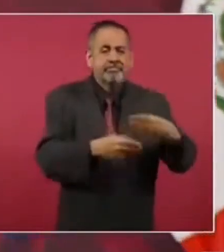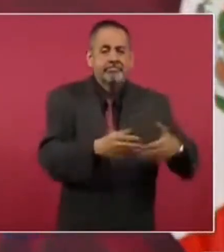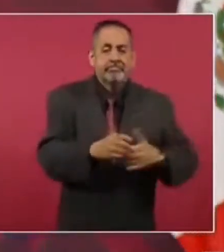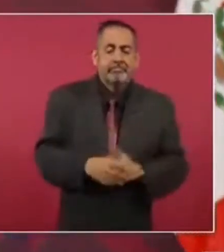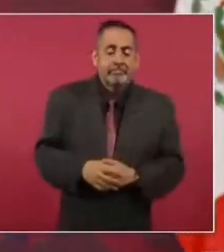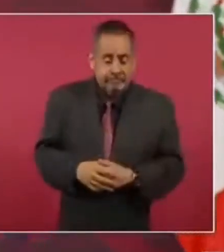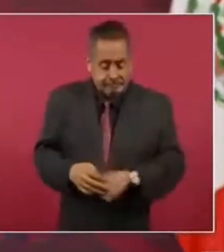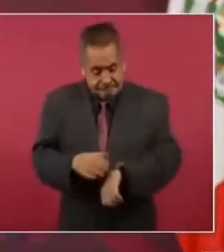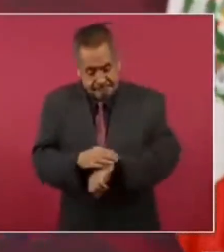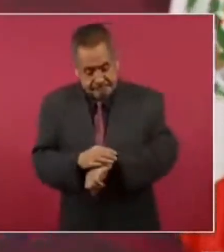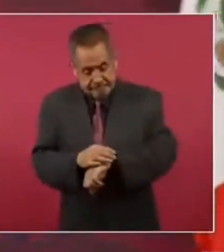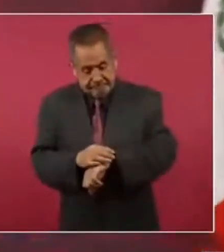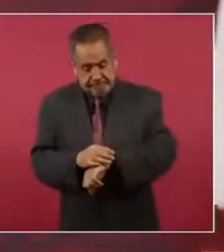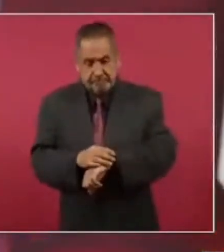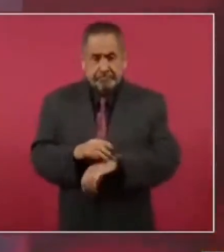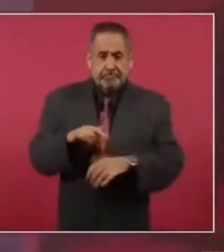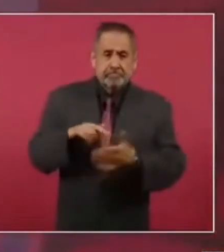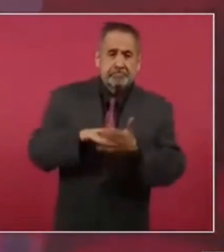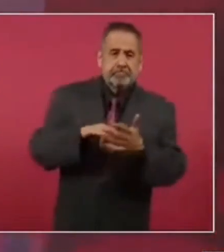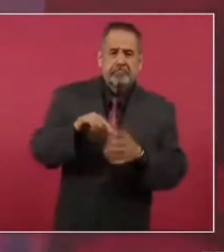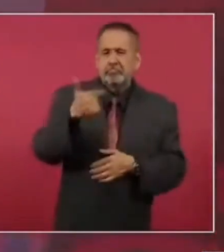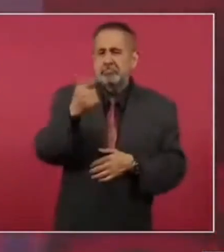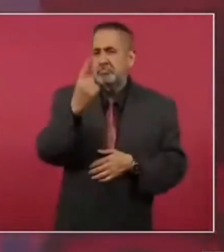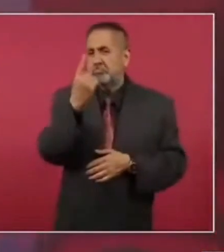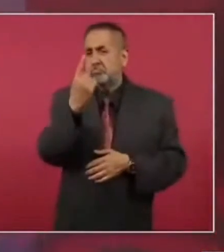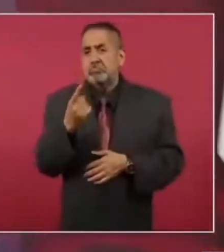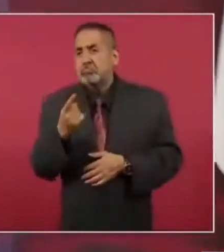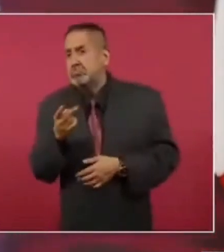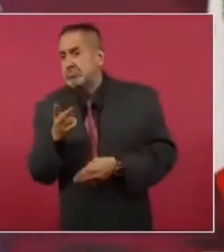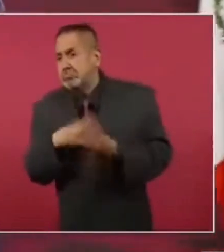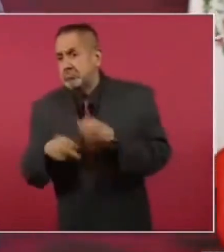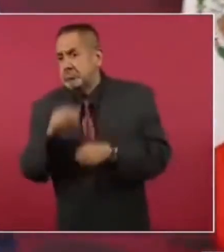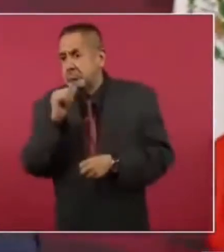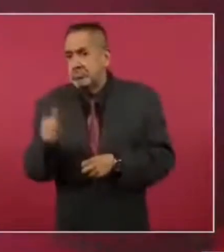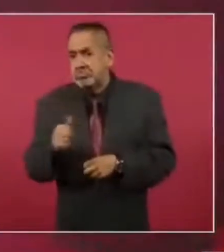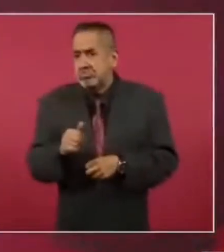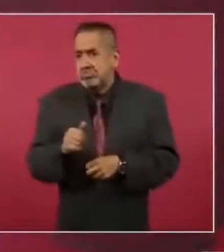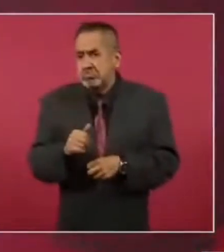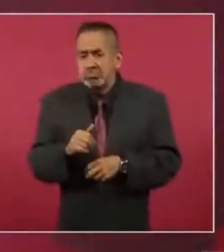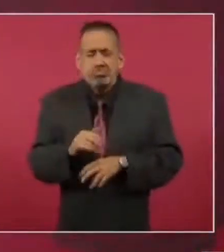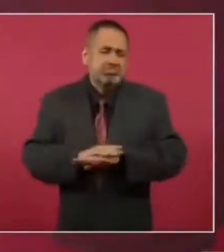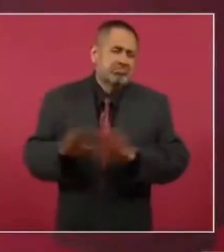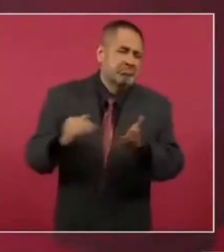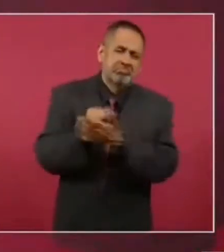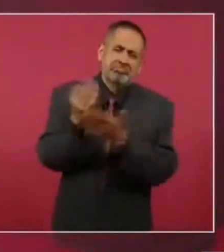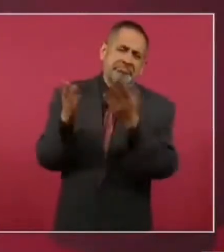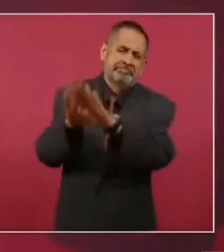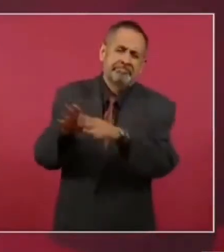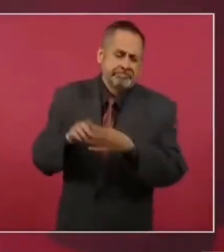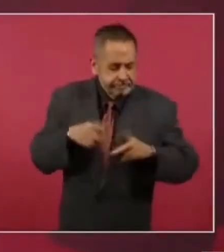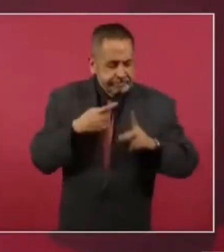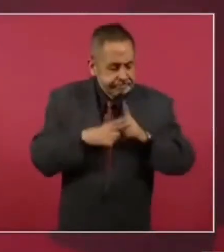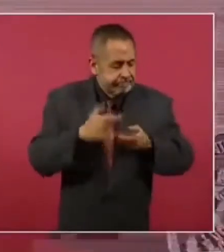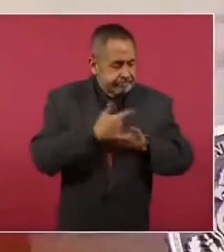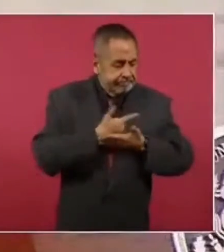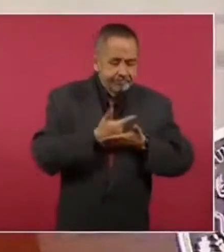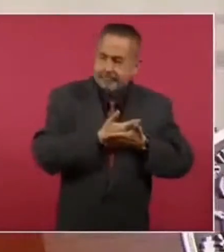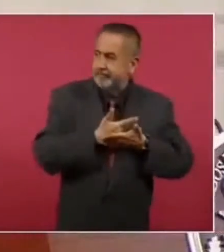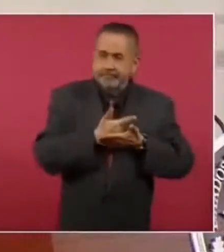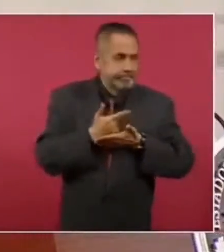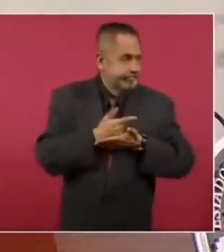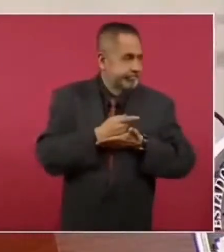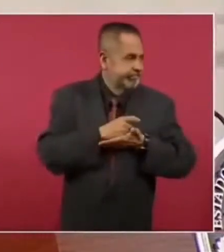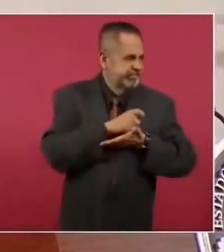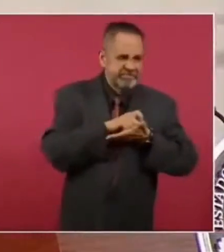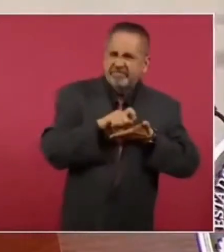Esperaban hasta las 12, 1 del día, y como no llegaba nadie, dice, pues ya hay que empezar a hacer el trabajo y a rayar